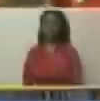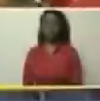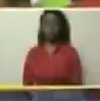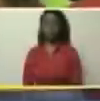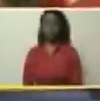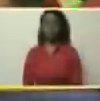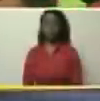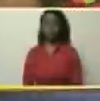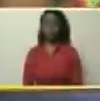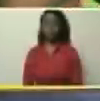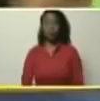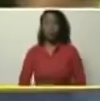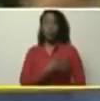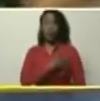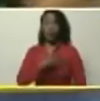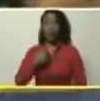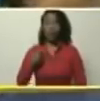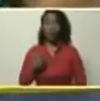Queridos